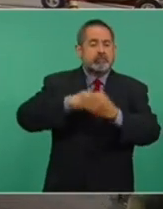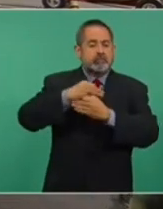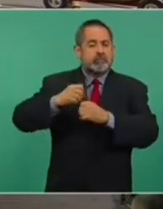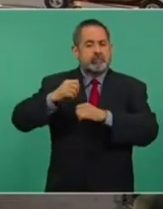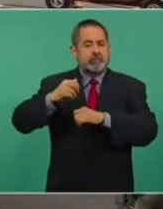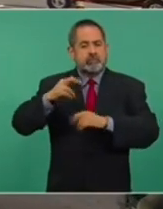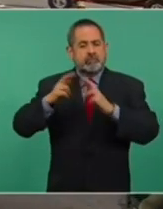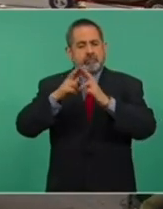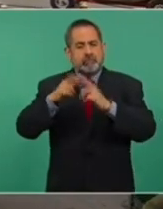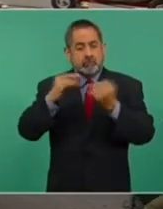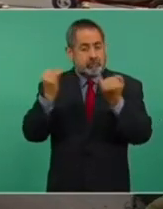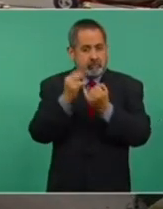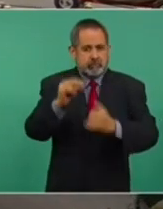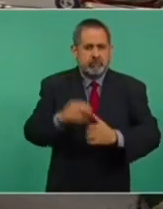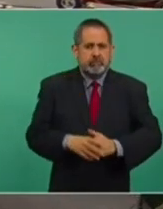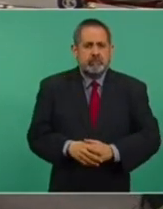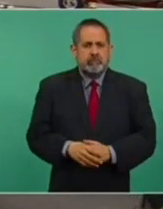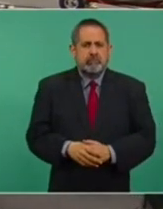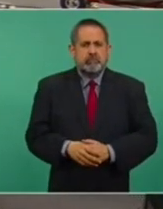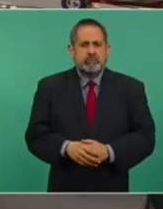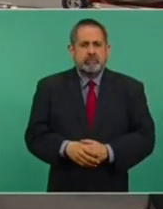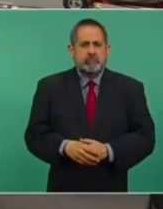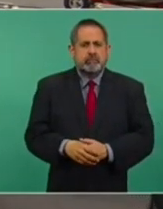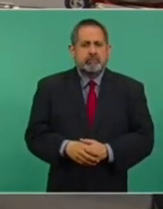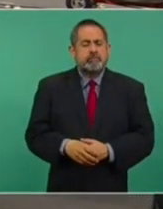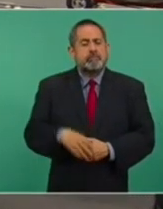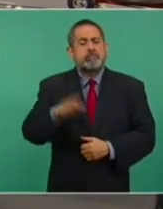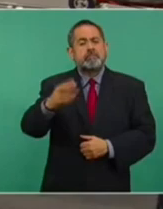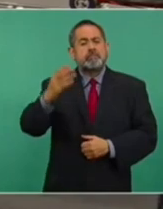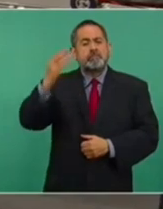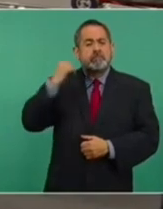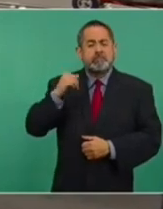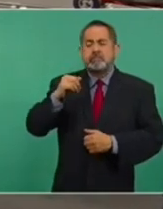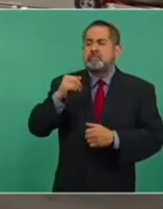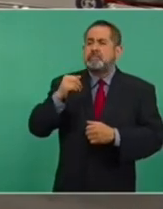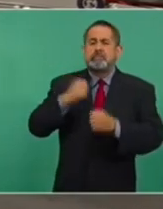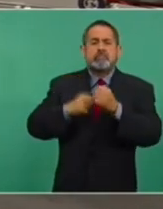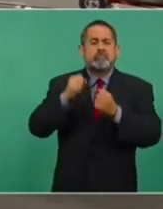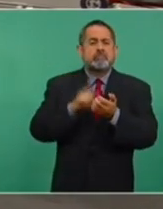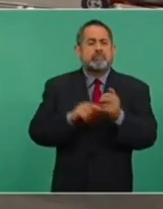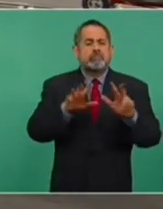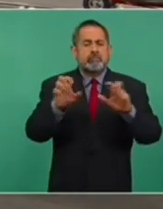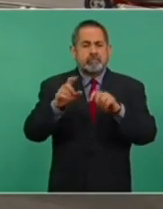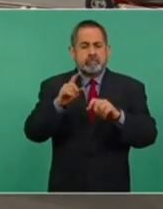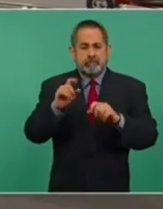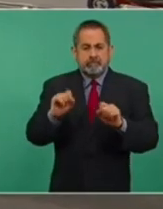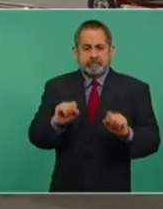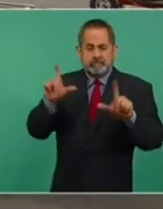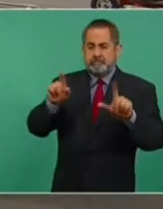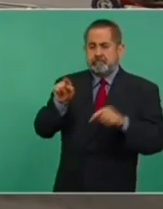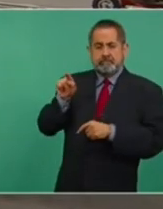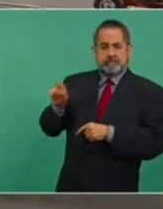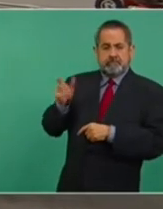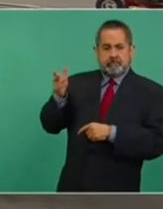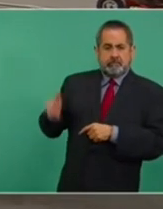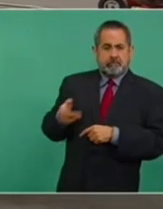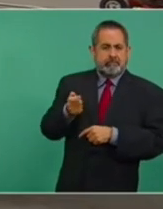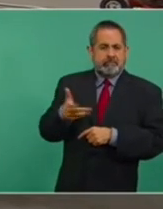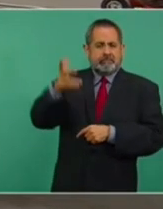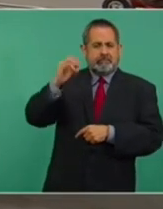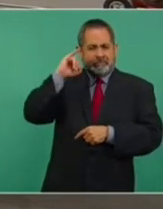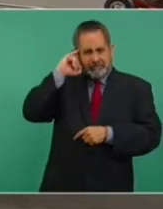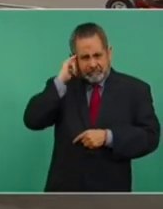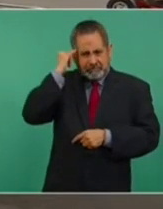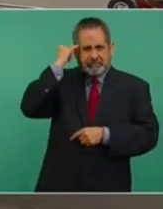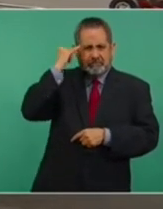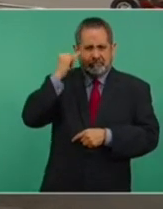ministros. Ya a partir del siglo XIX, 1800, va a aparecer este personaje, el indio